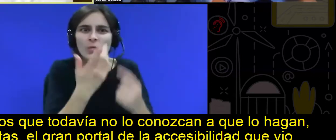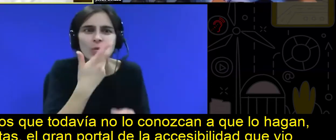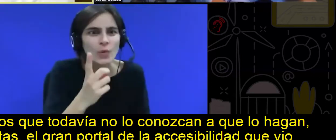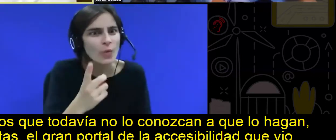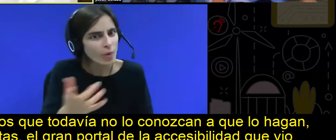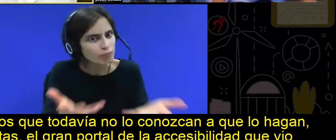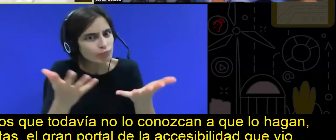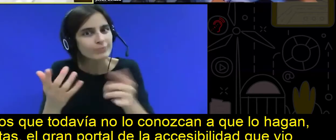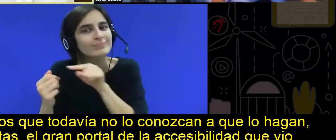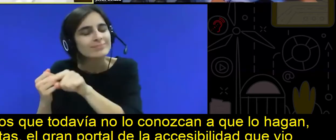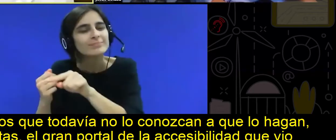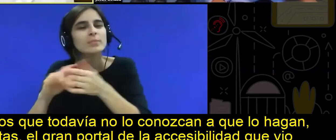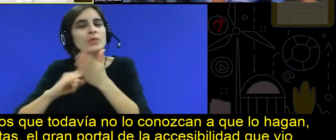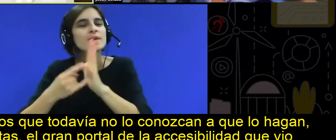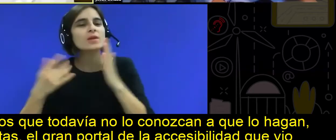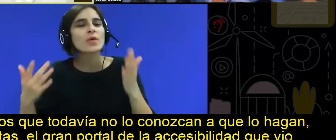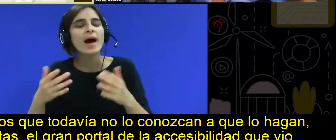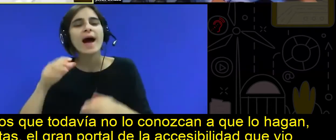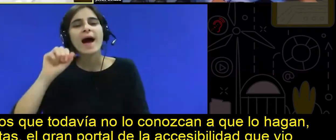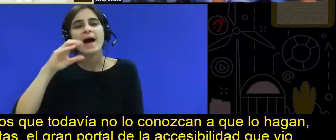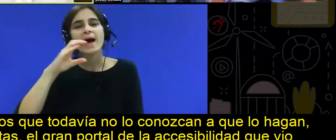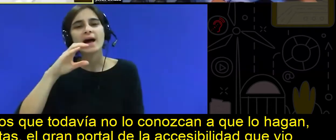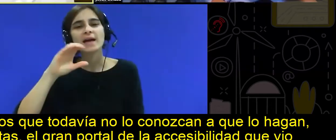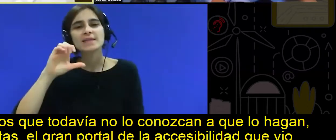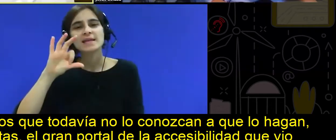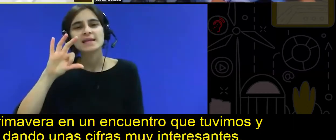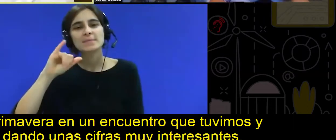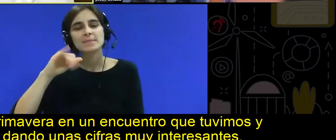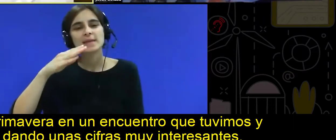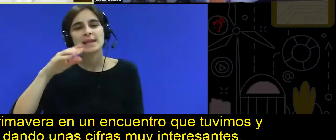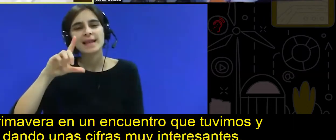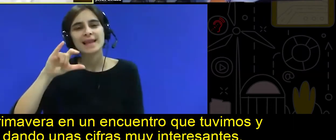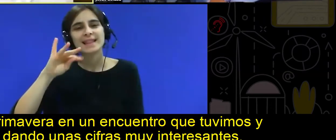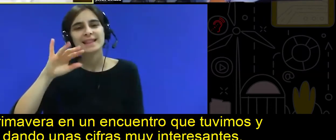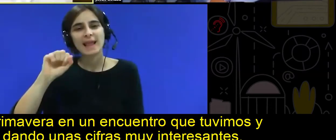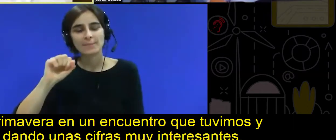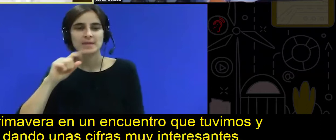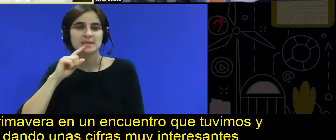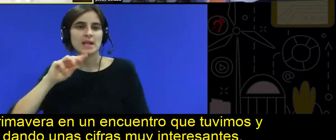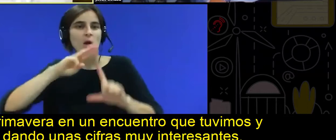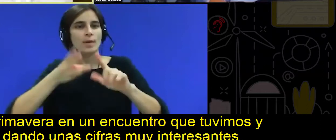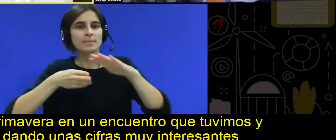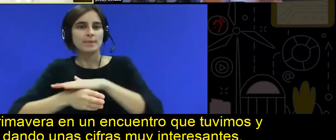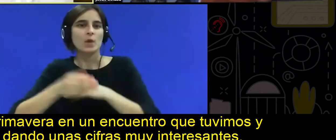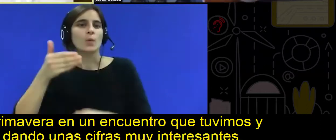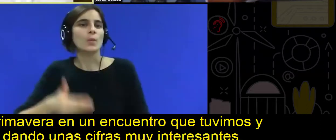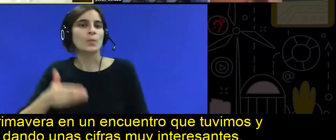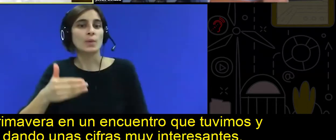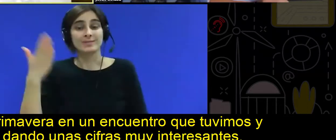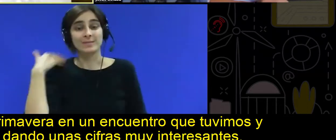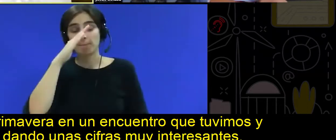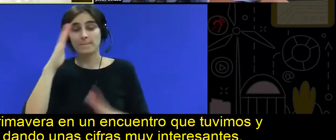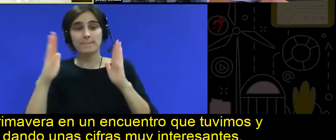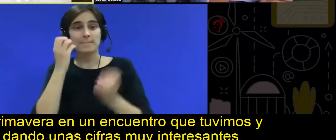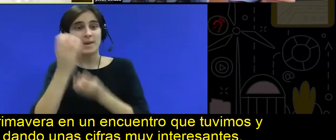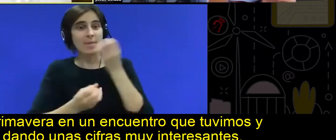el gran portal de la accesibilidad que vio la luz esta primavera en uno de los encuentros que tuvimos,